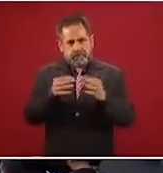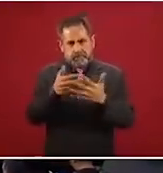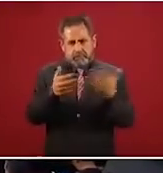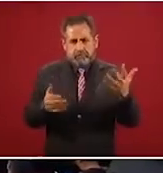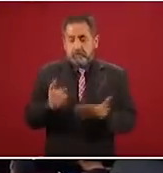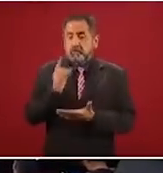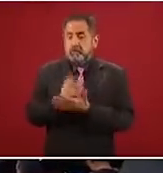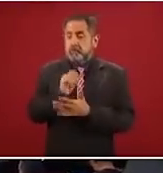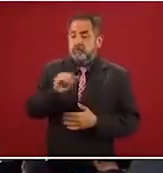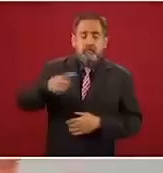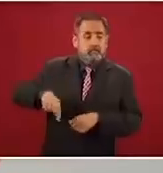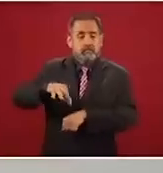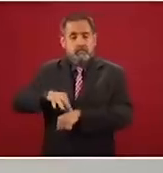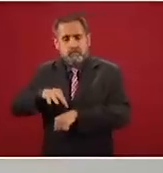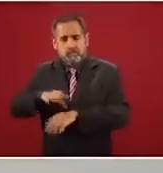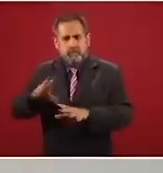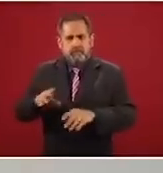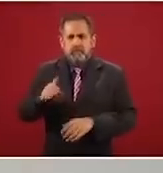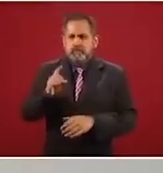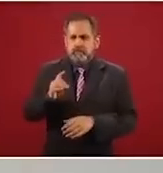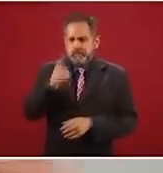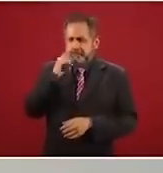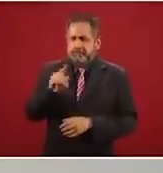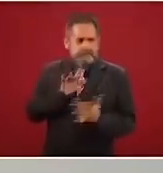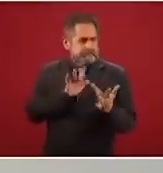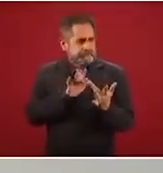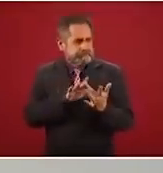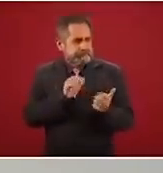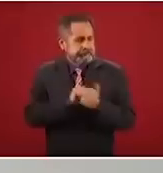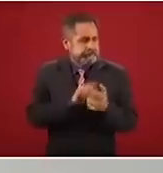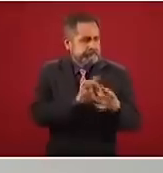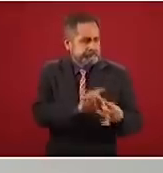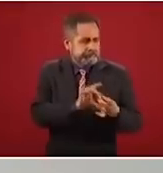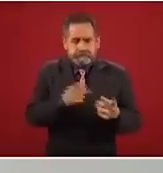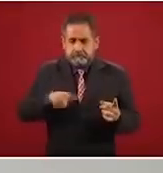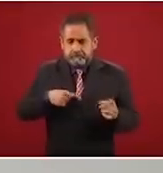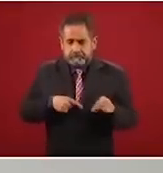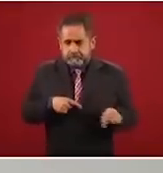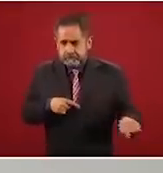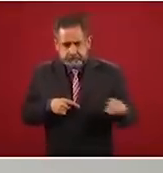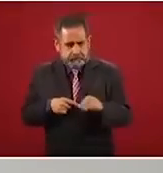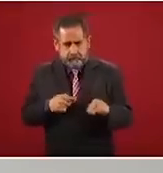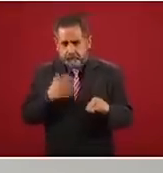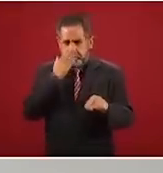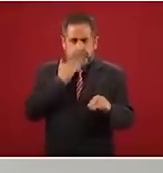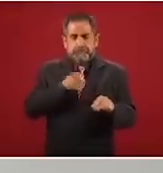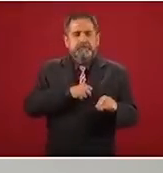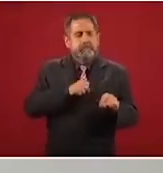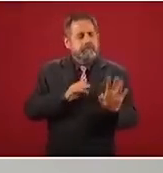para los médicos, no solo para los que tenemos más cercanía con el ser desprovisto de